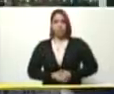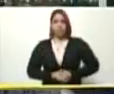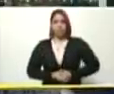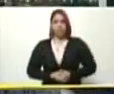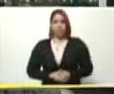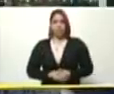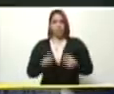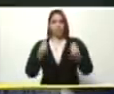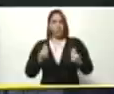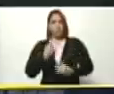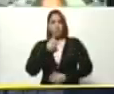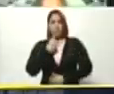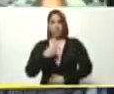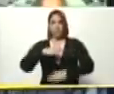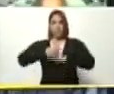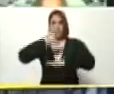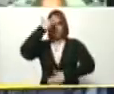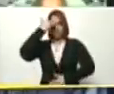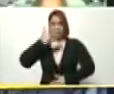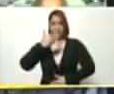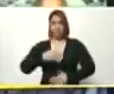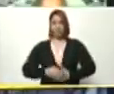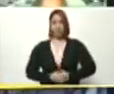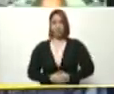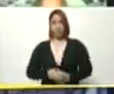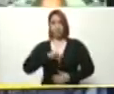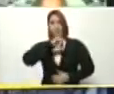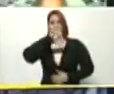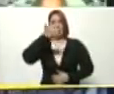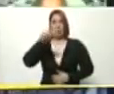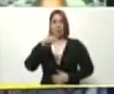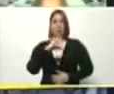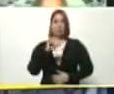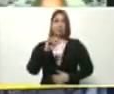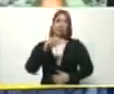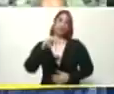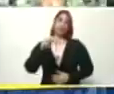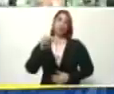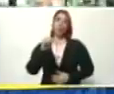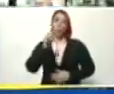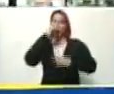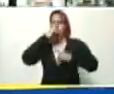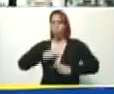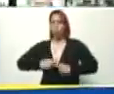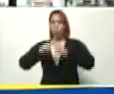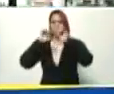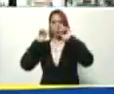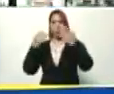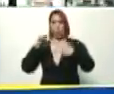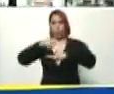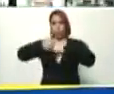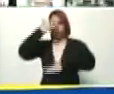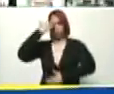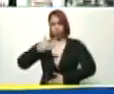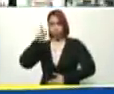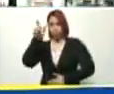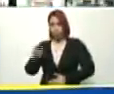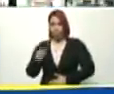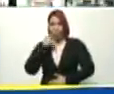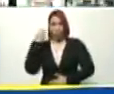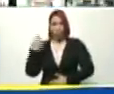Como dijera el general en jefe Jacinto Pérez Arcay, honor y gloria al general en jefe Jacinto Pérez